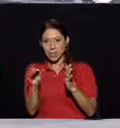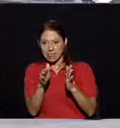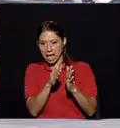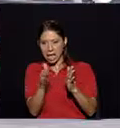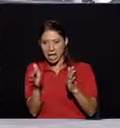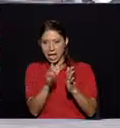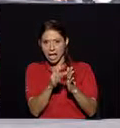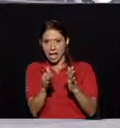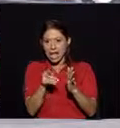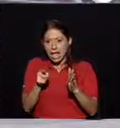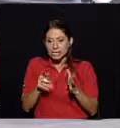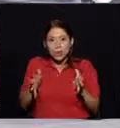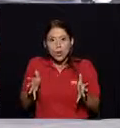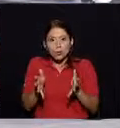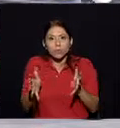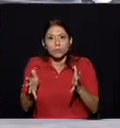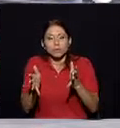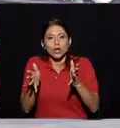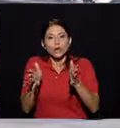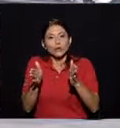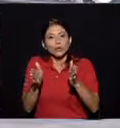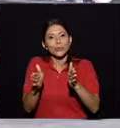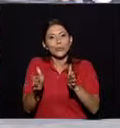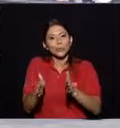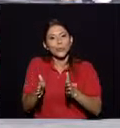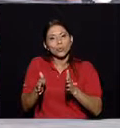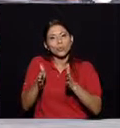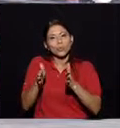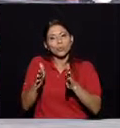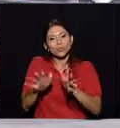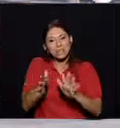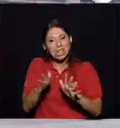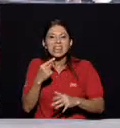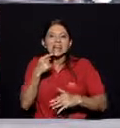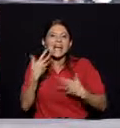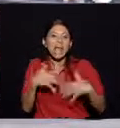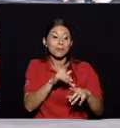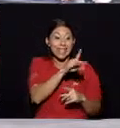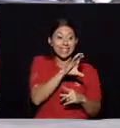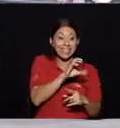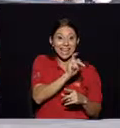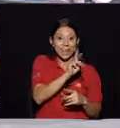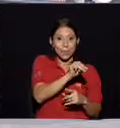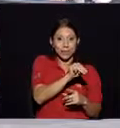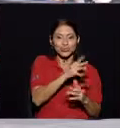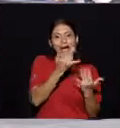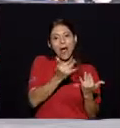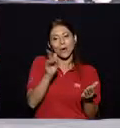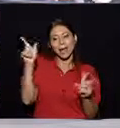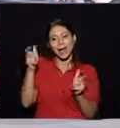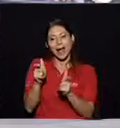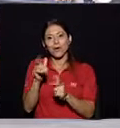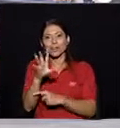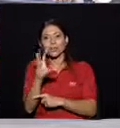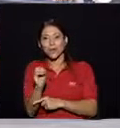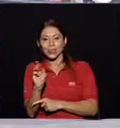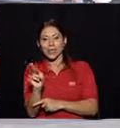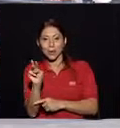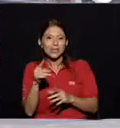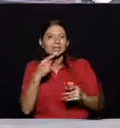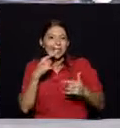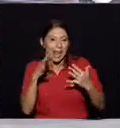desarrollo bajaron muchísimo la velocidad, digamos que a 50 kilómetros por hora. Entonces, la gran discusión que ocurrió,